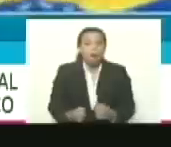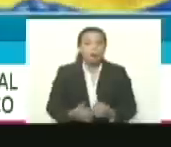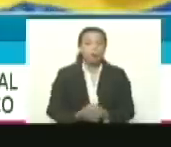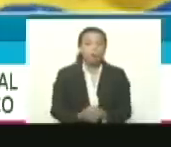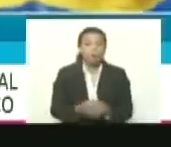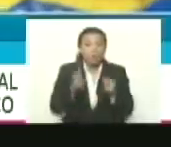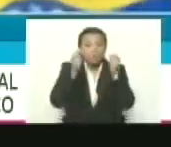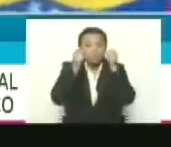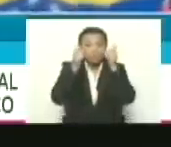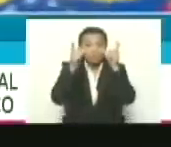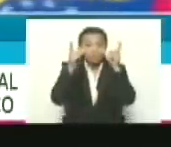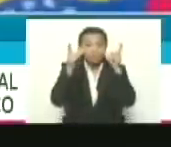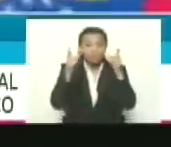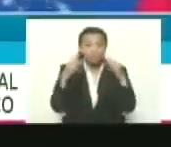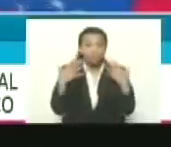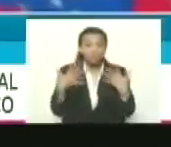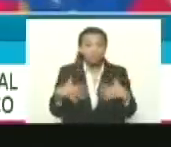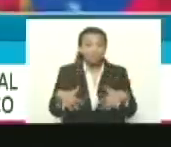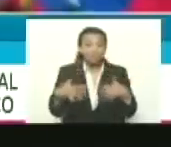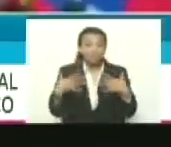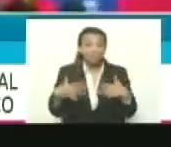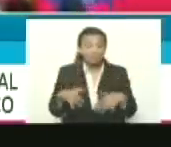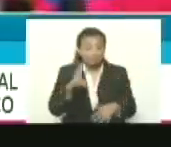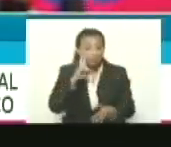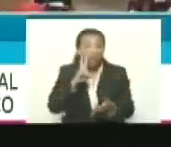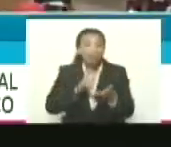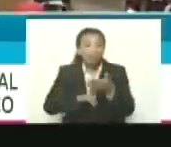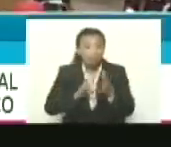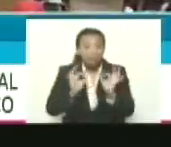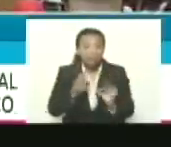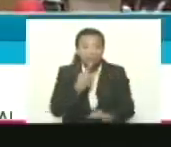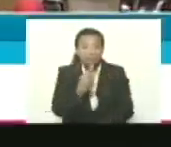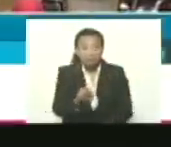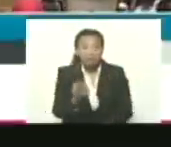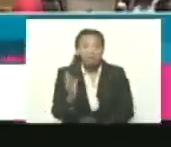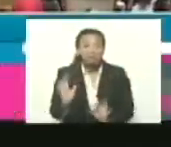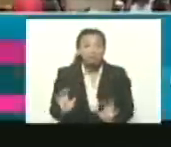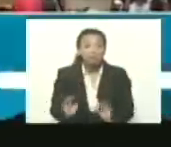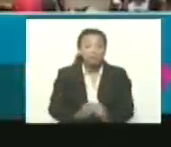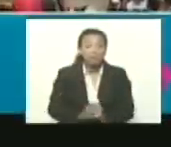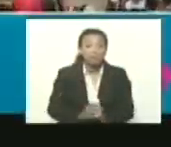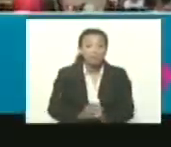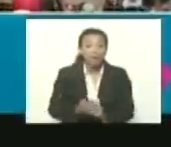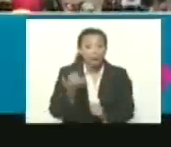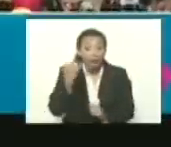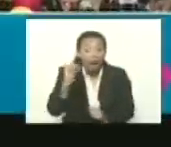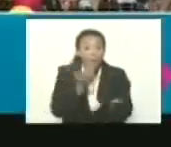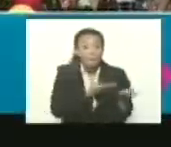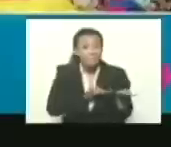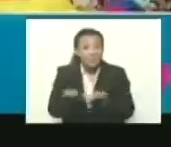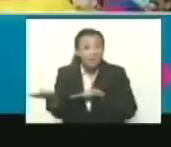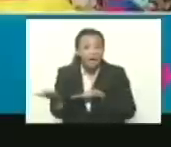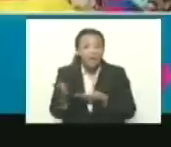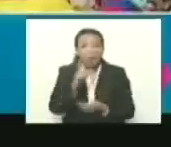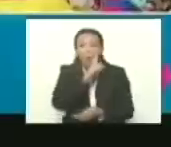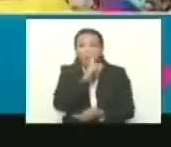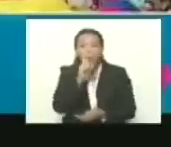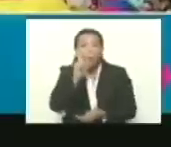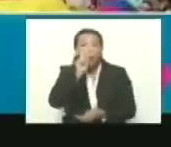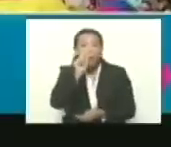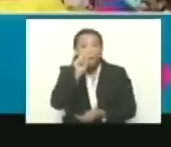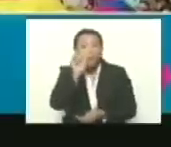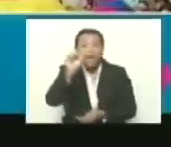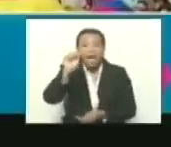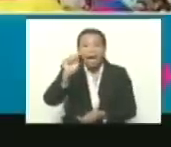Me impresiona. Tengo que decirlo, aquí tengo invitado a Antonio Galíndez,